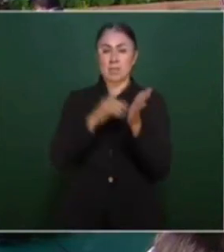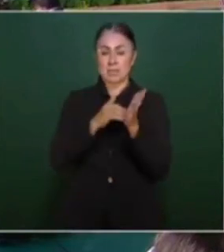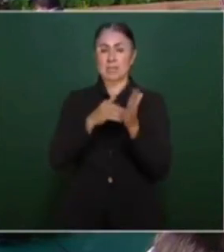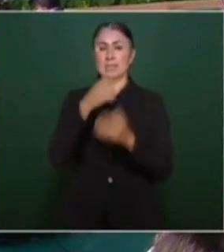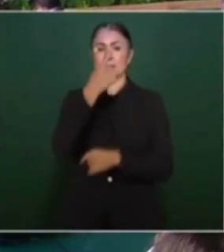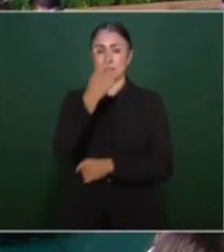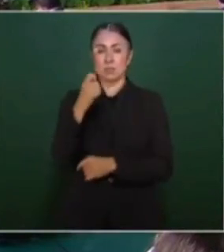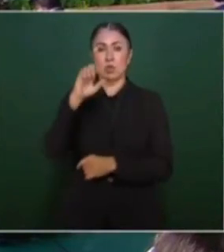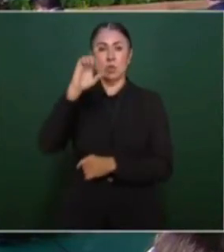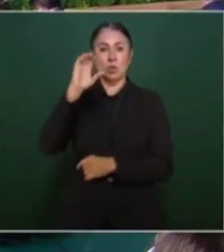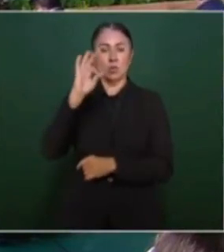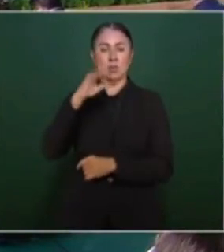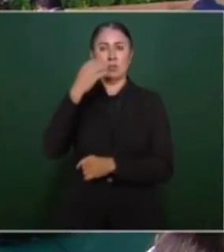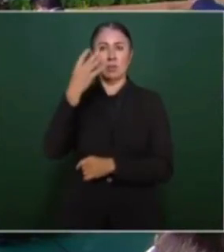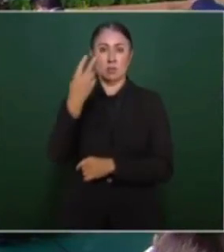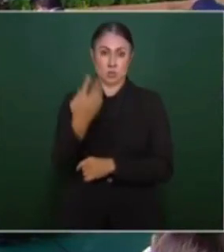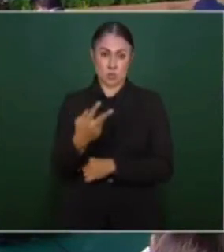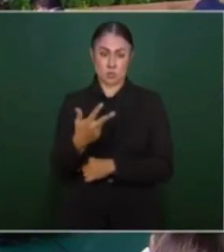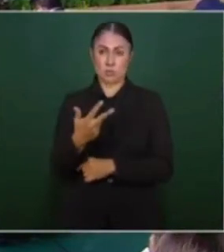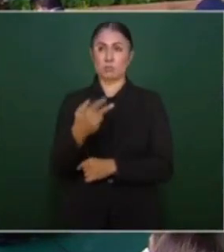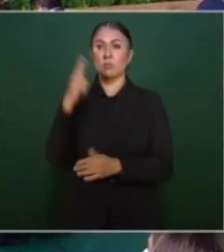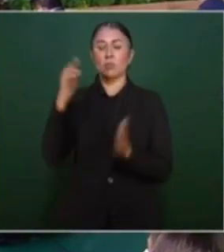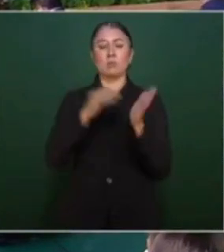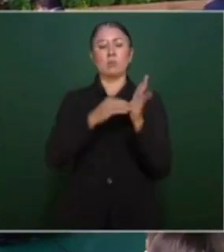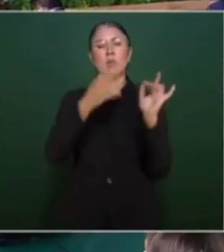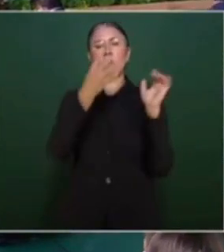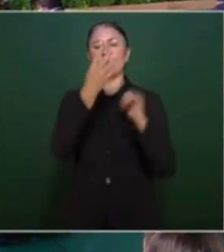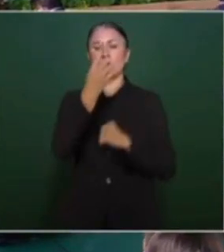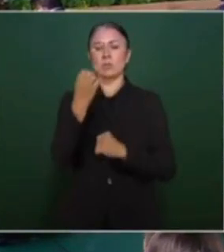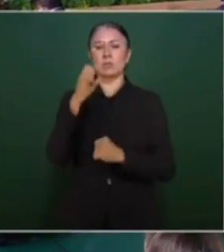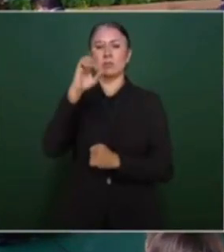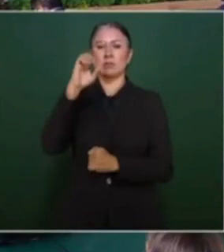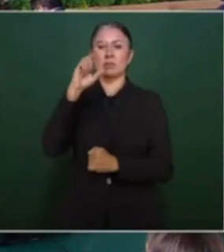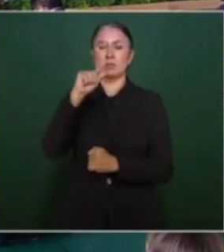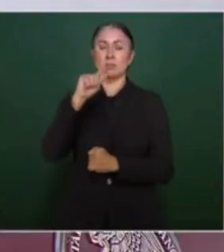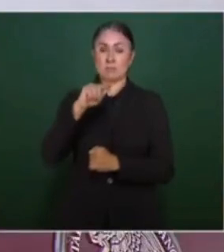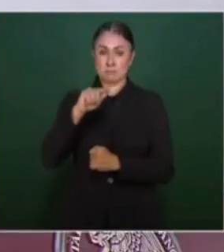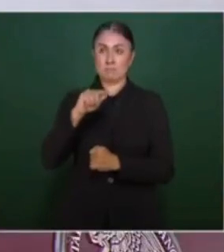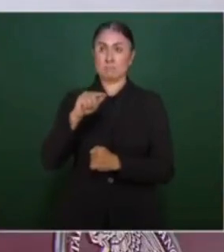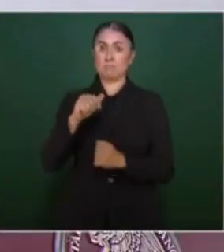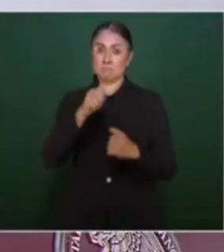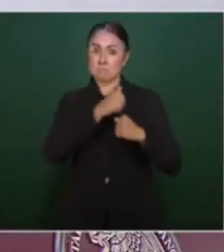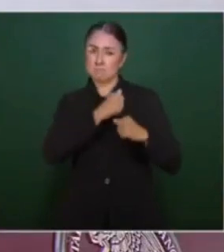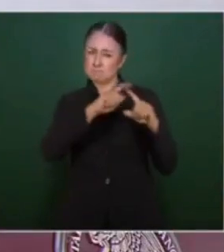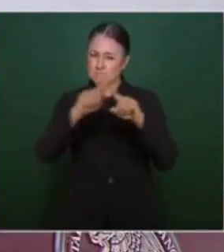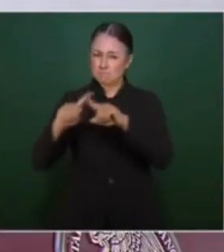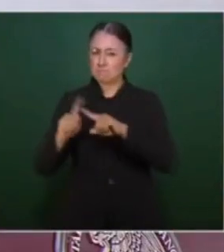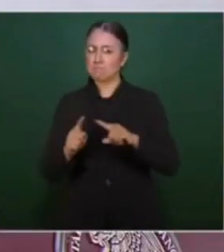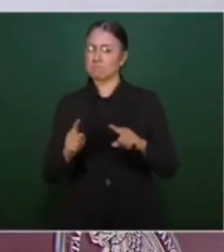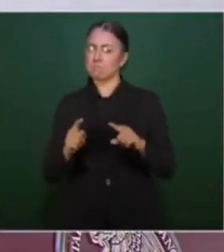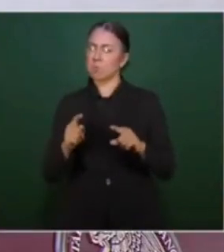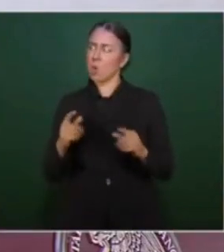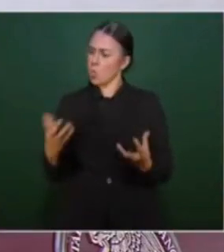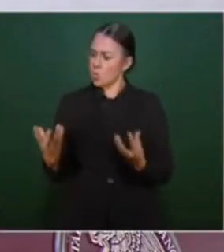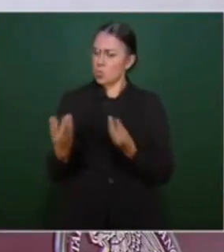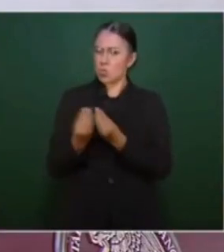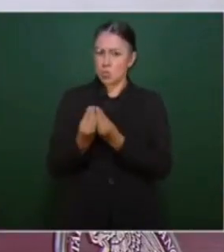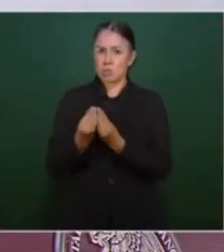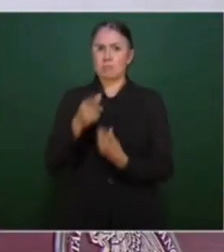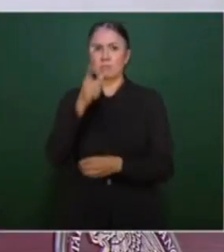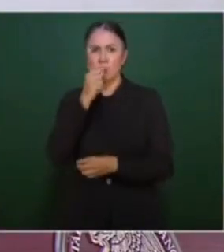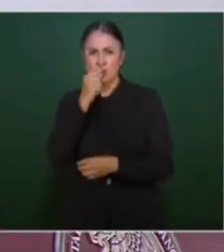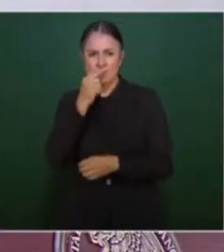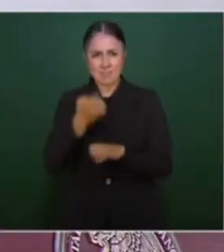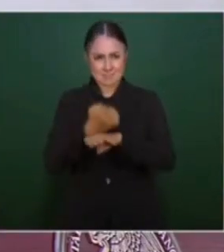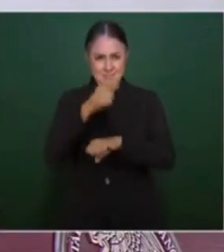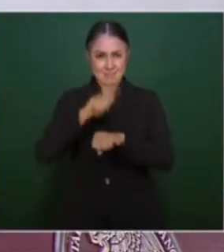de 2,470 elementos operativos de esas tres fuerzas, y que sumados a la Policía Estatal y a la